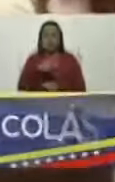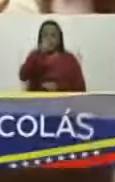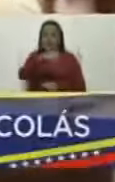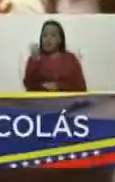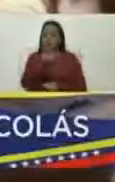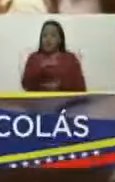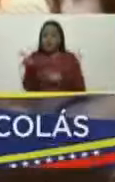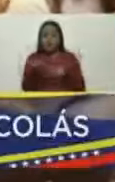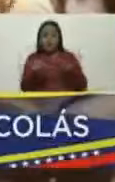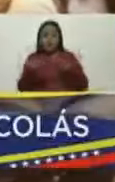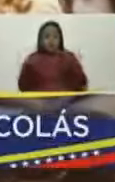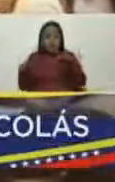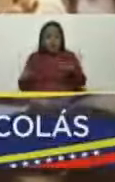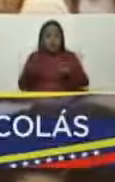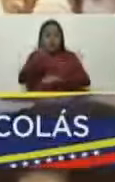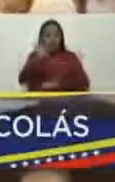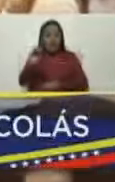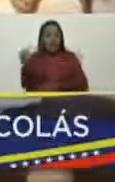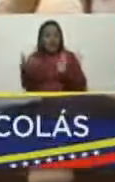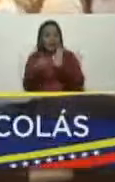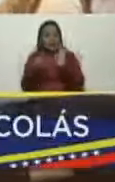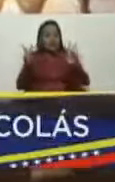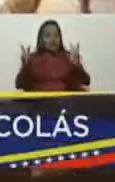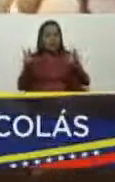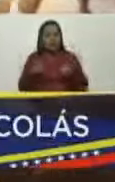entregamos 40.000 nuevos